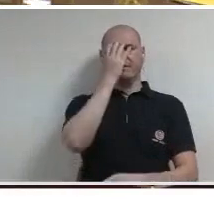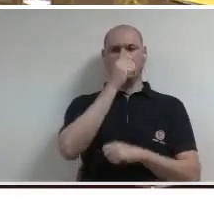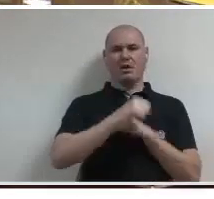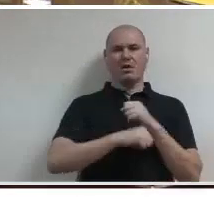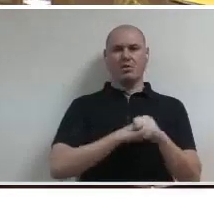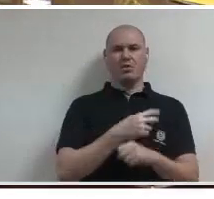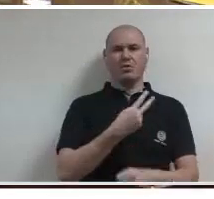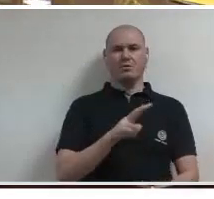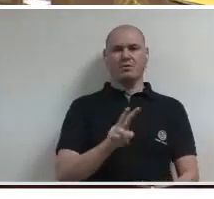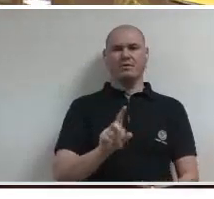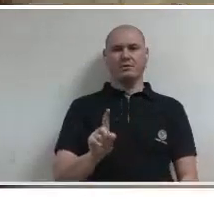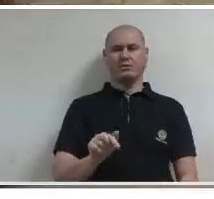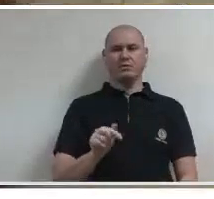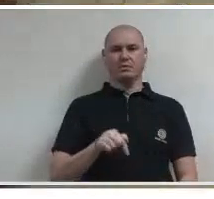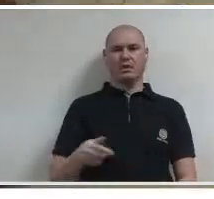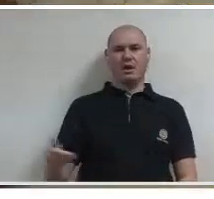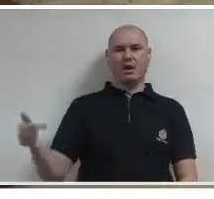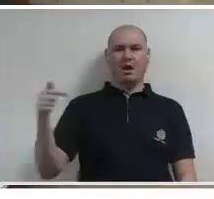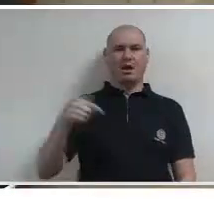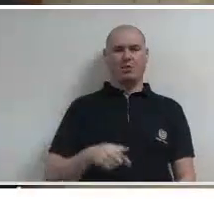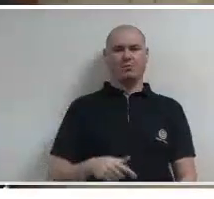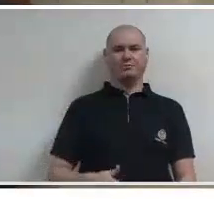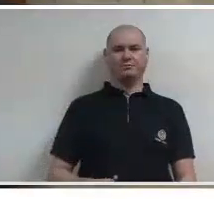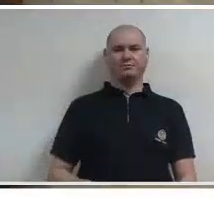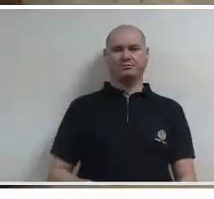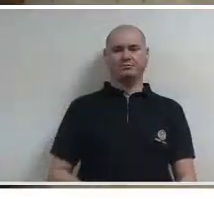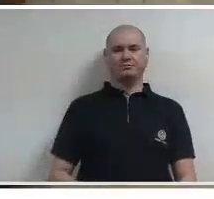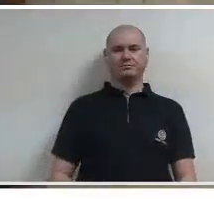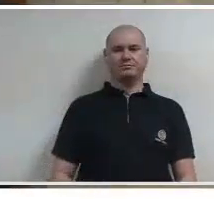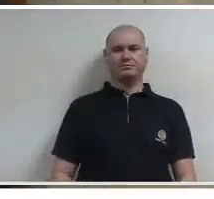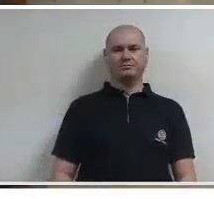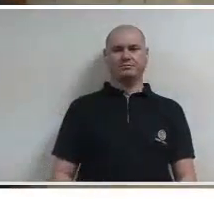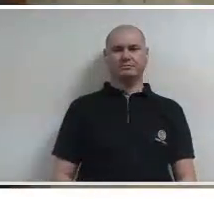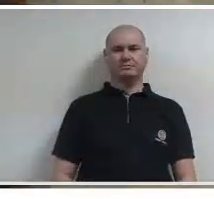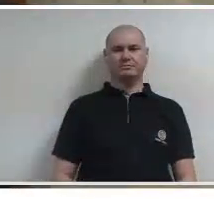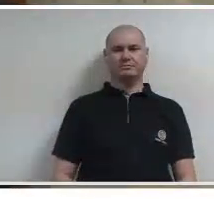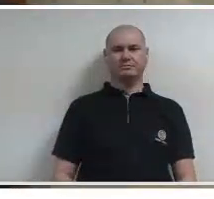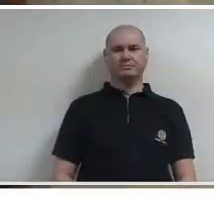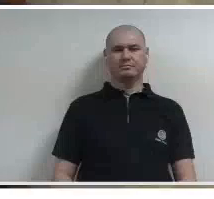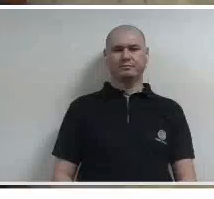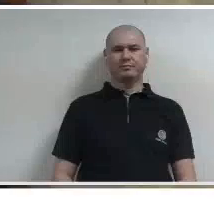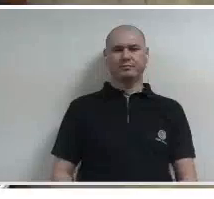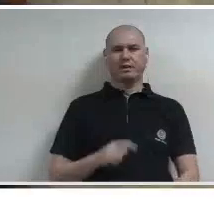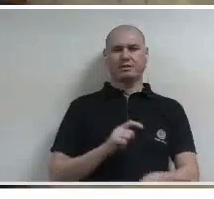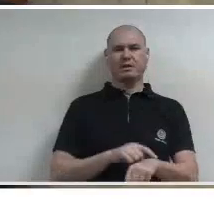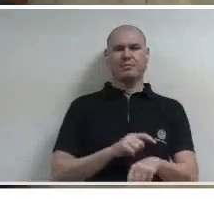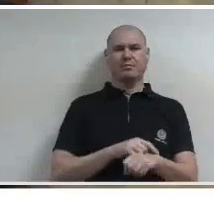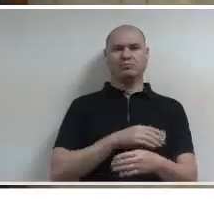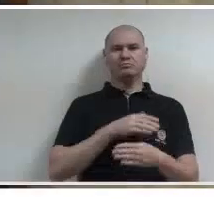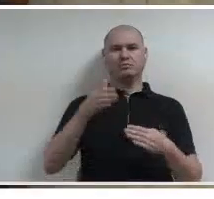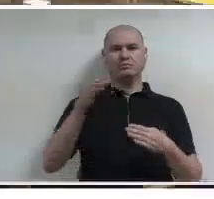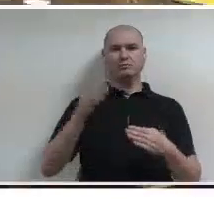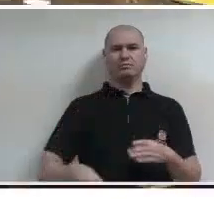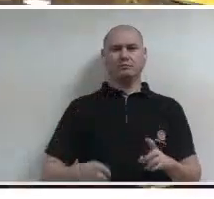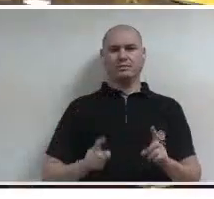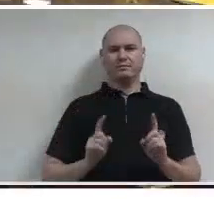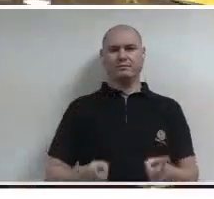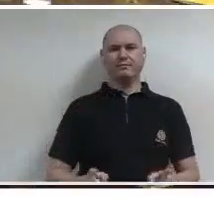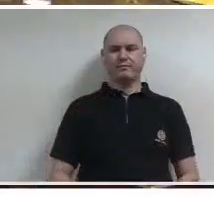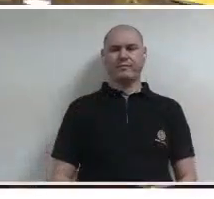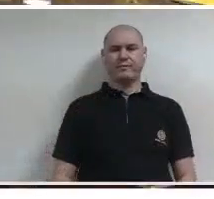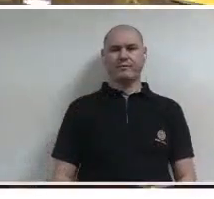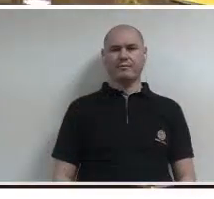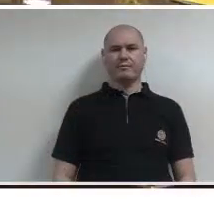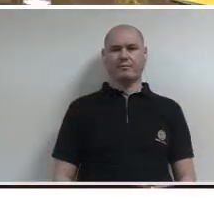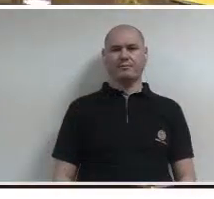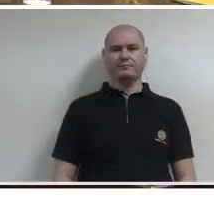Fecha de resolución 6 de febrero de 2021 y pues fue T. Una cuestión extemporánea también. Ya, y supe,